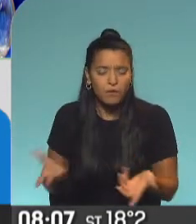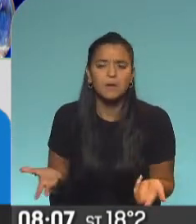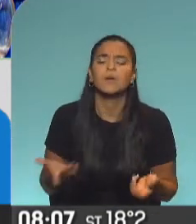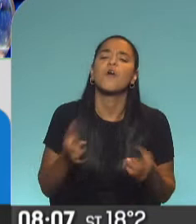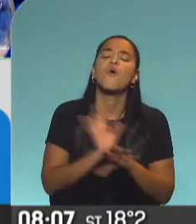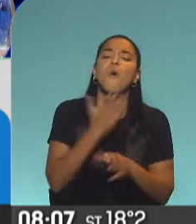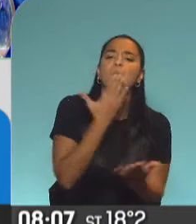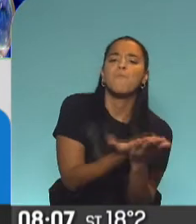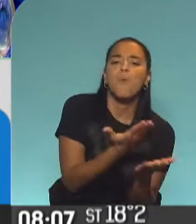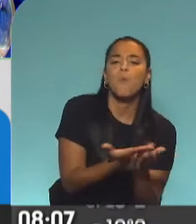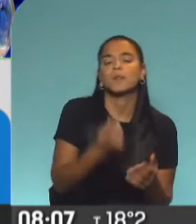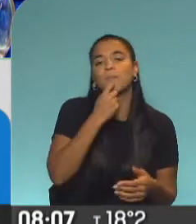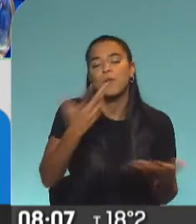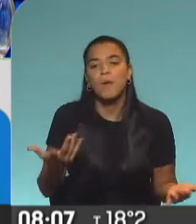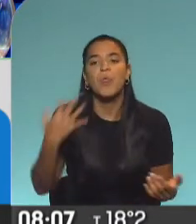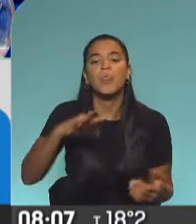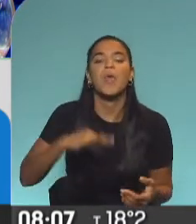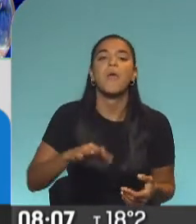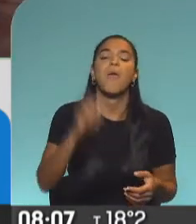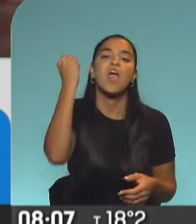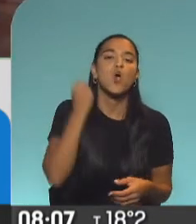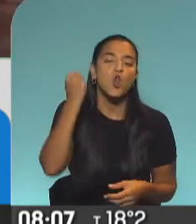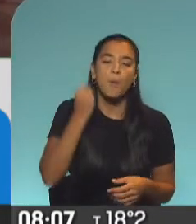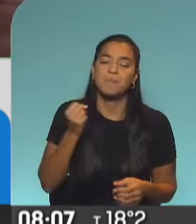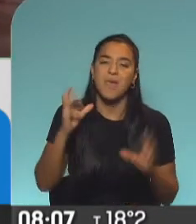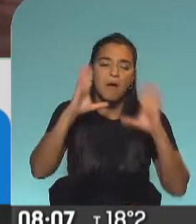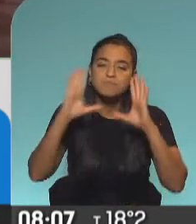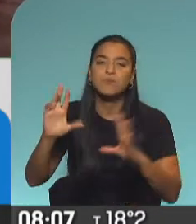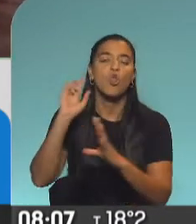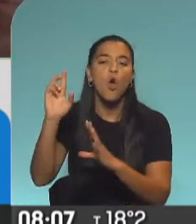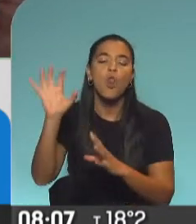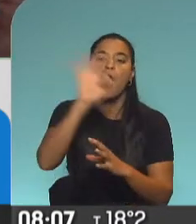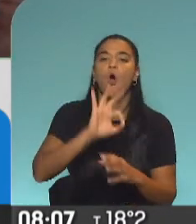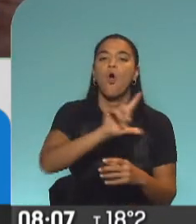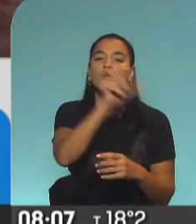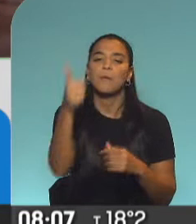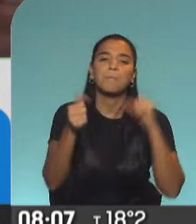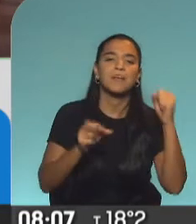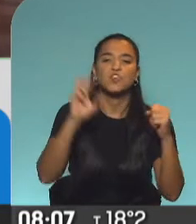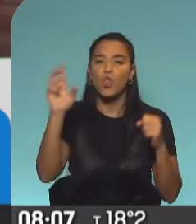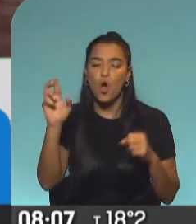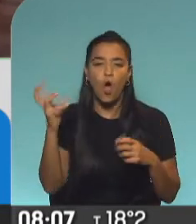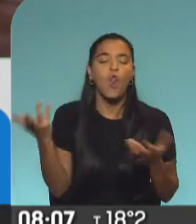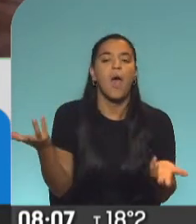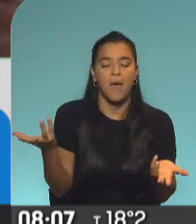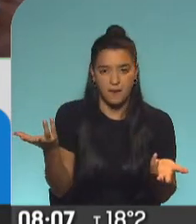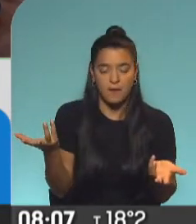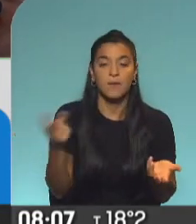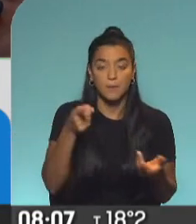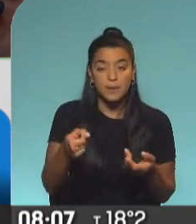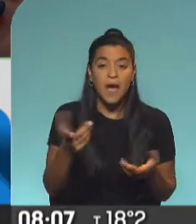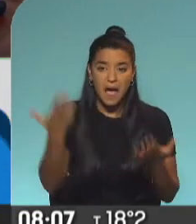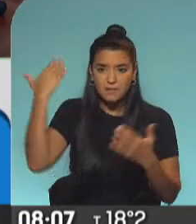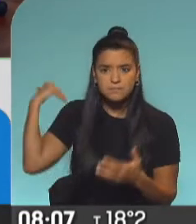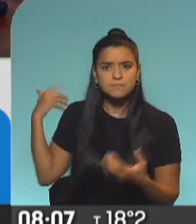estas propuestas de, no sé, hay que dolarizar la economía, hay que volver a la convertibilidad. Convertibilidad que de hecho se